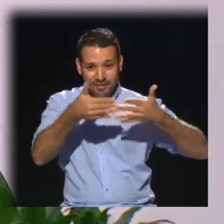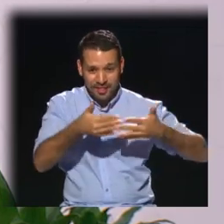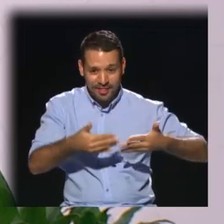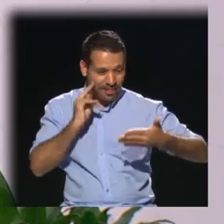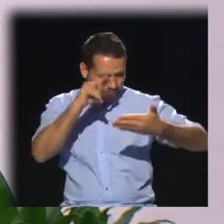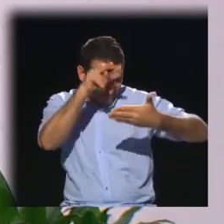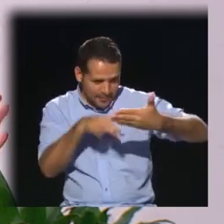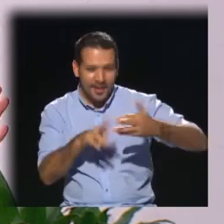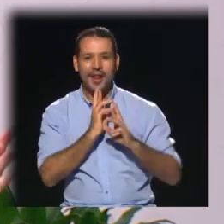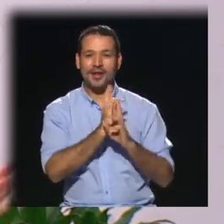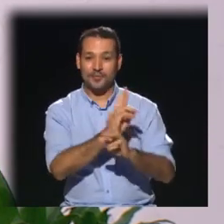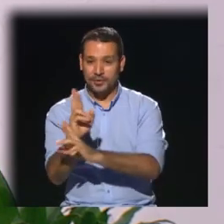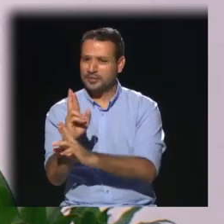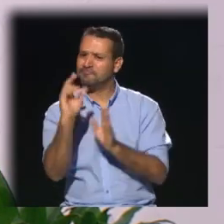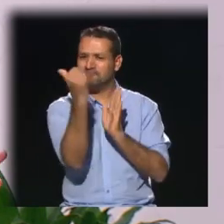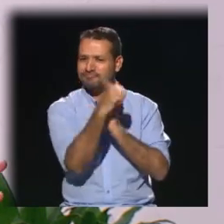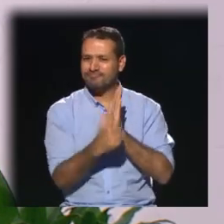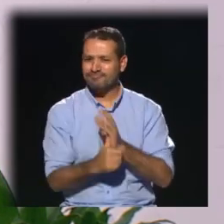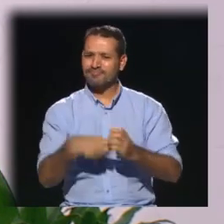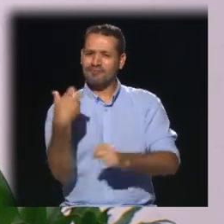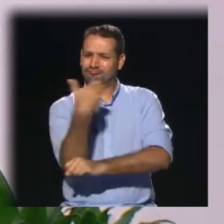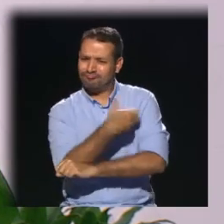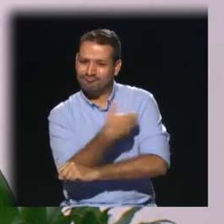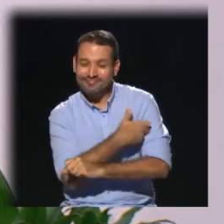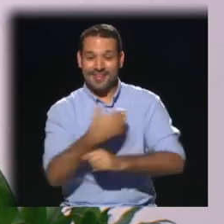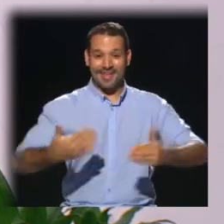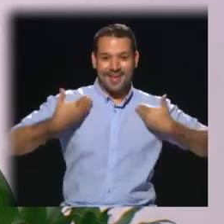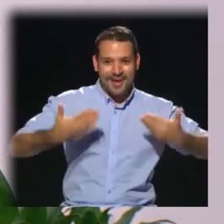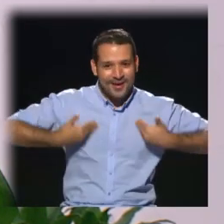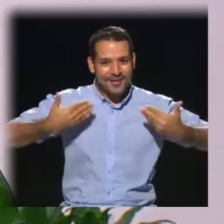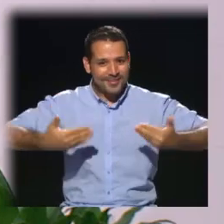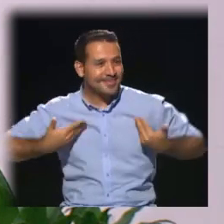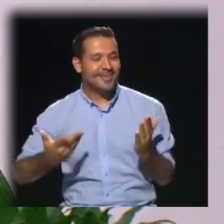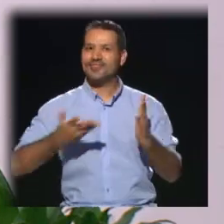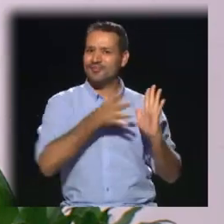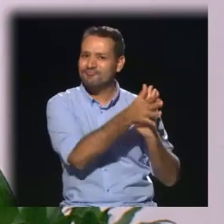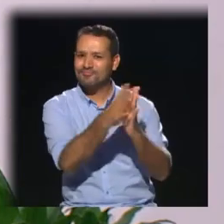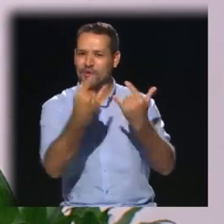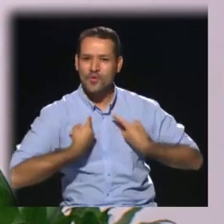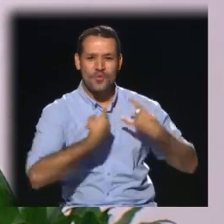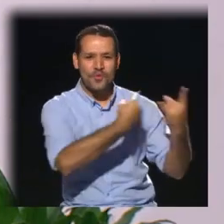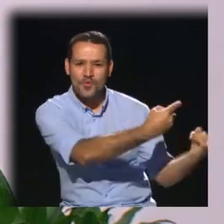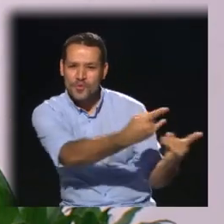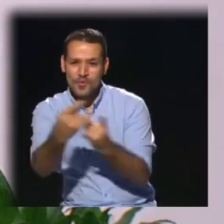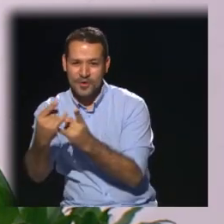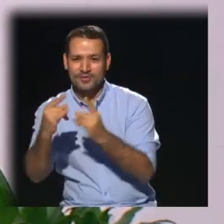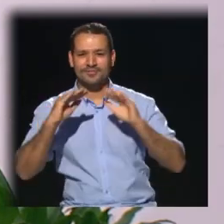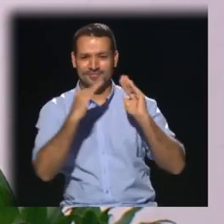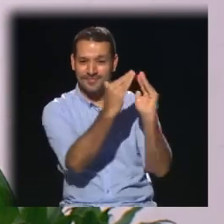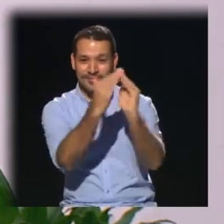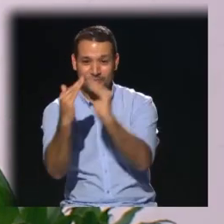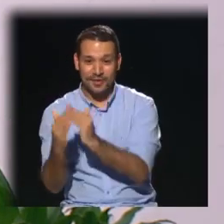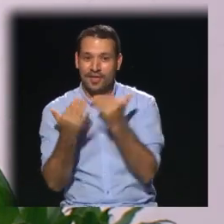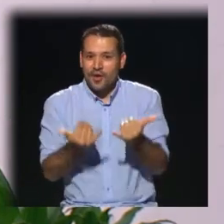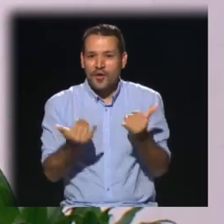con ustedes. Bueno, y como este programa siempre es buena energía y siempre les transmitimos energía a sus hogares, yo quiero empezar con saludando, por